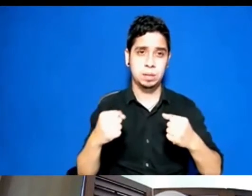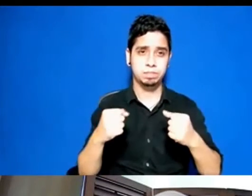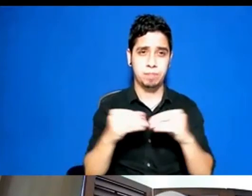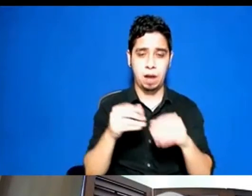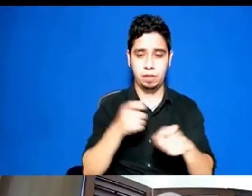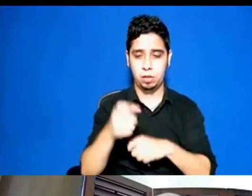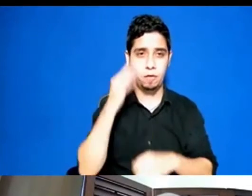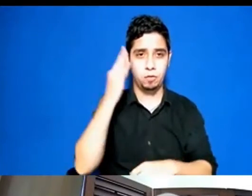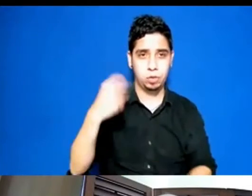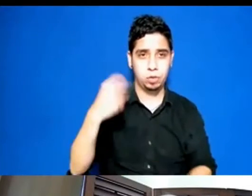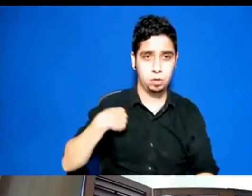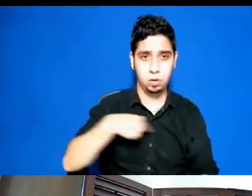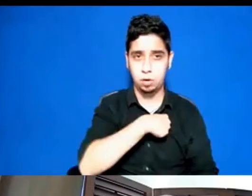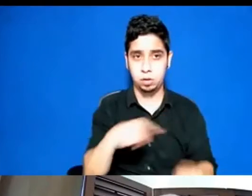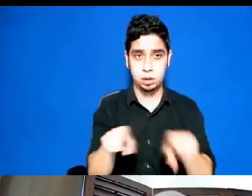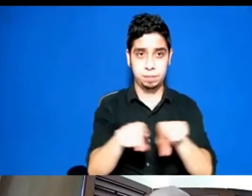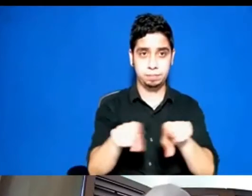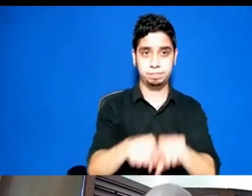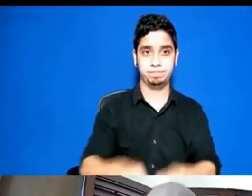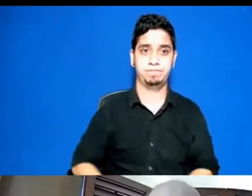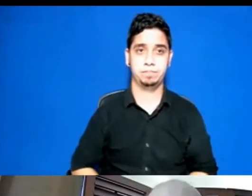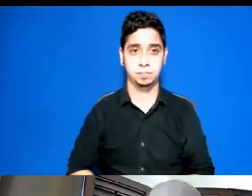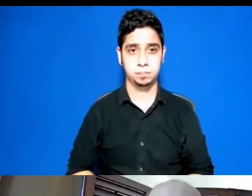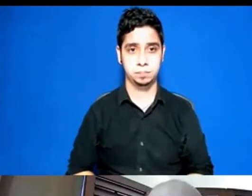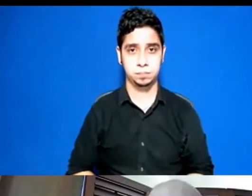hay que recordar... Los tinglares, es todo. O sea, sí,